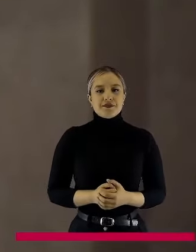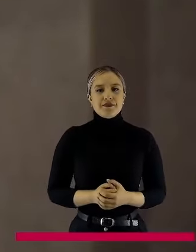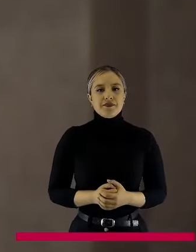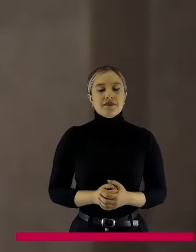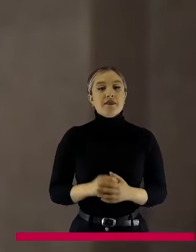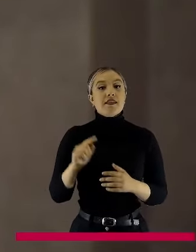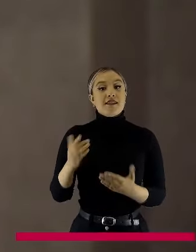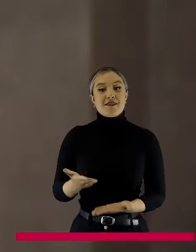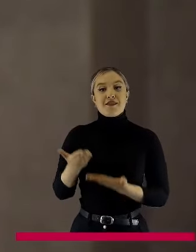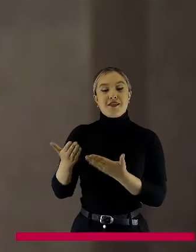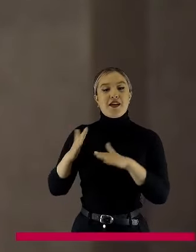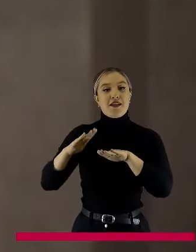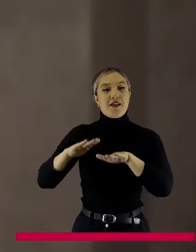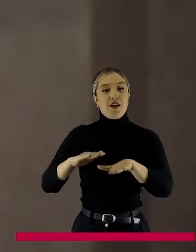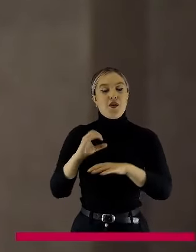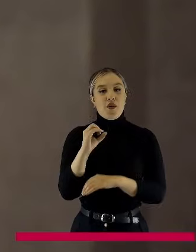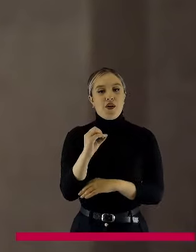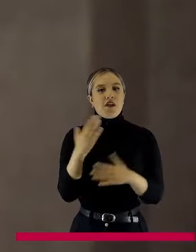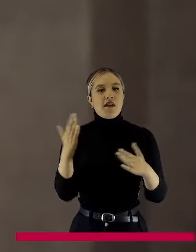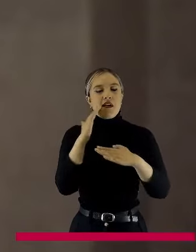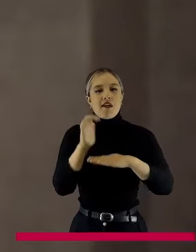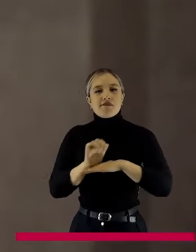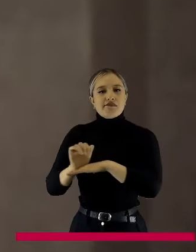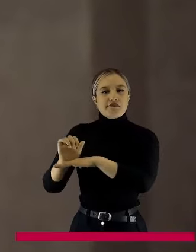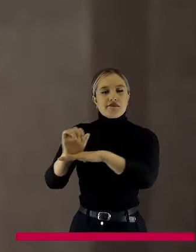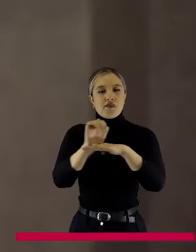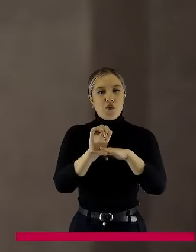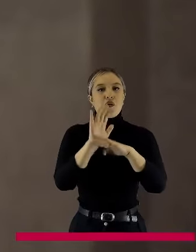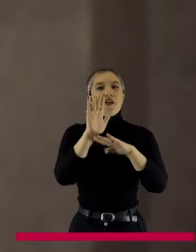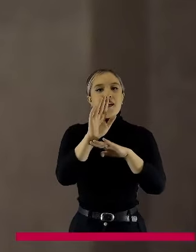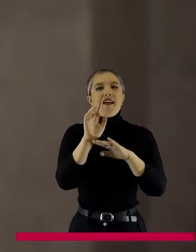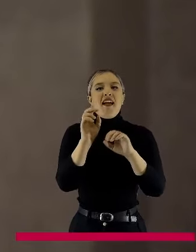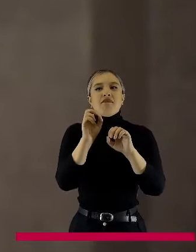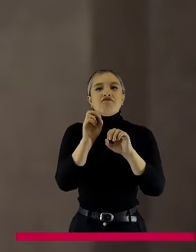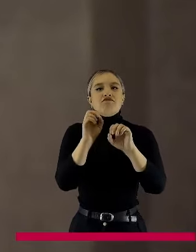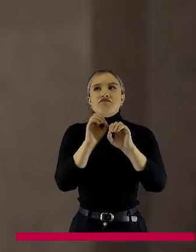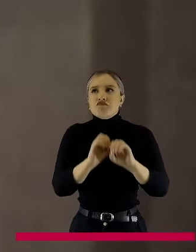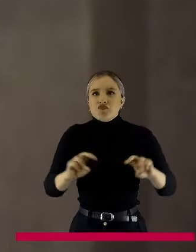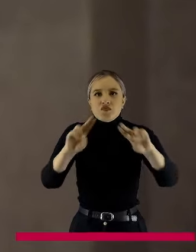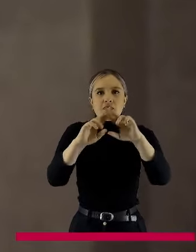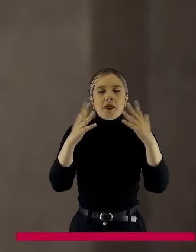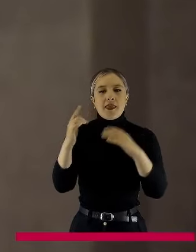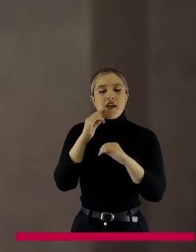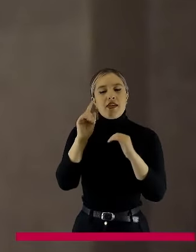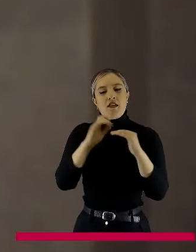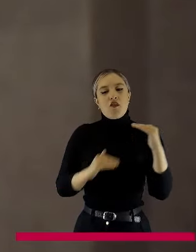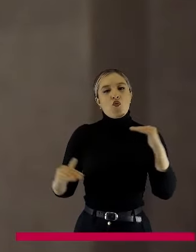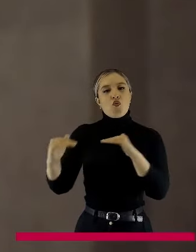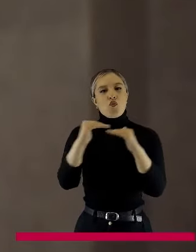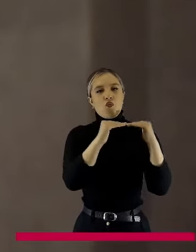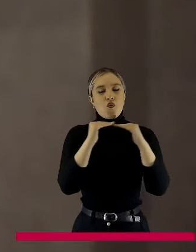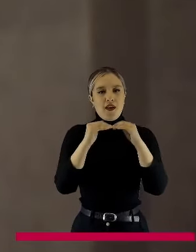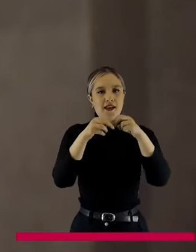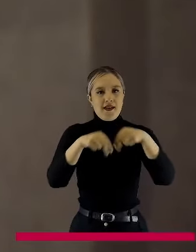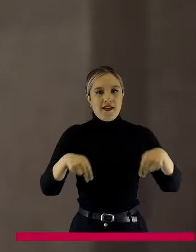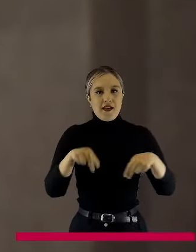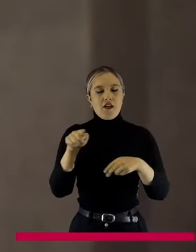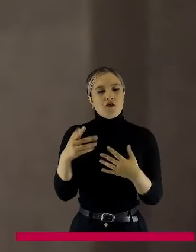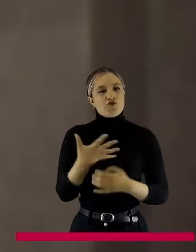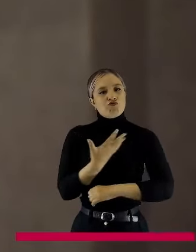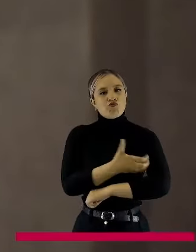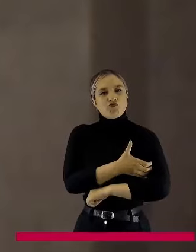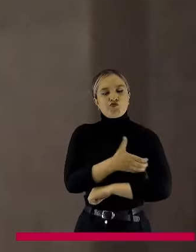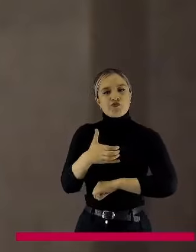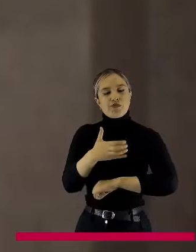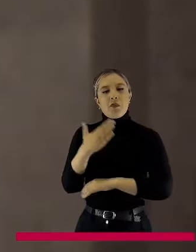al representante de entidades de las Naciones Unidas para la Igualdad de Género y el